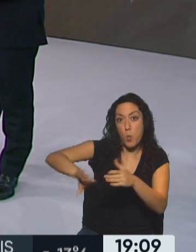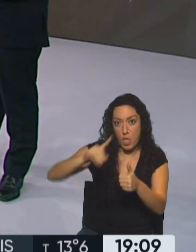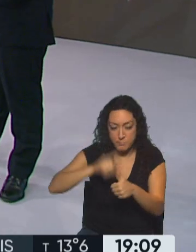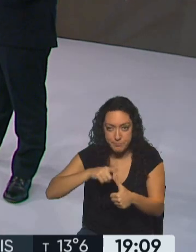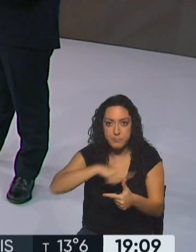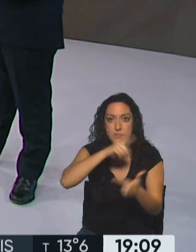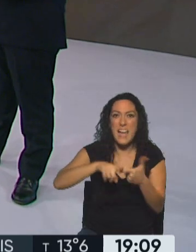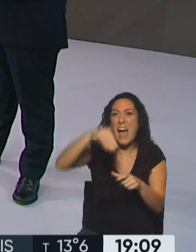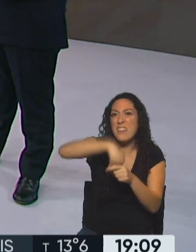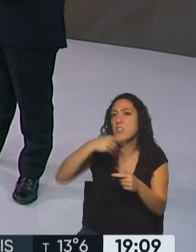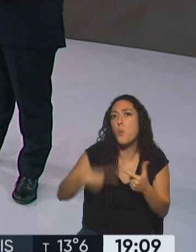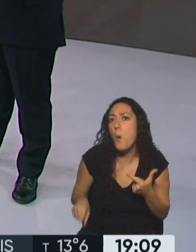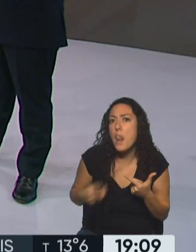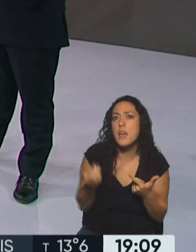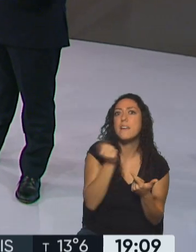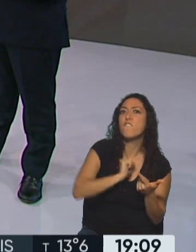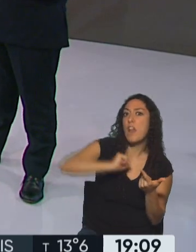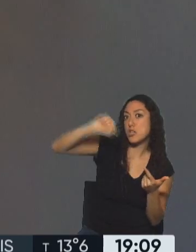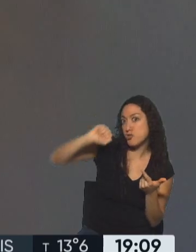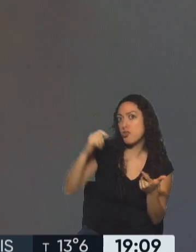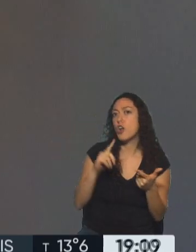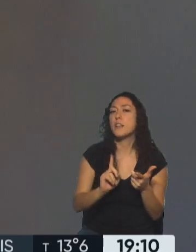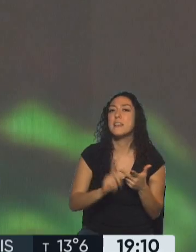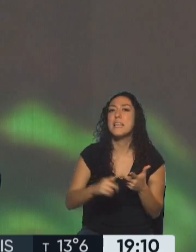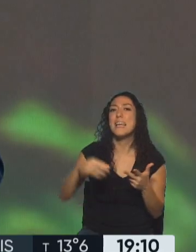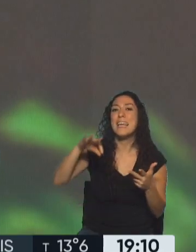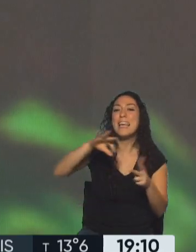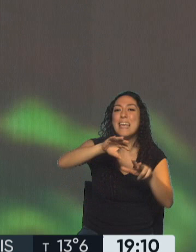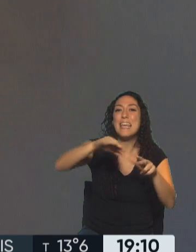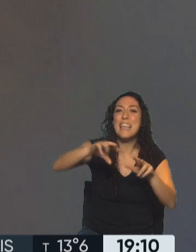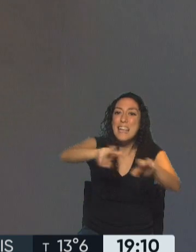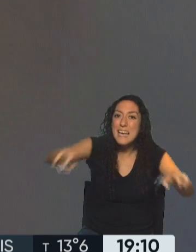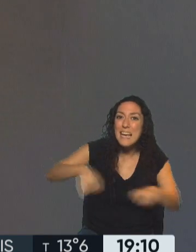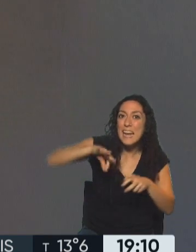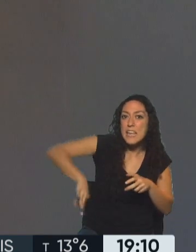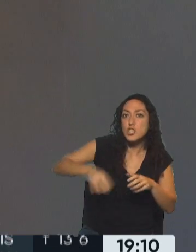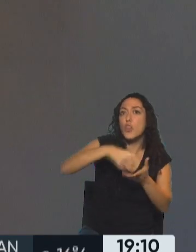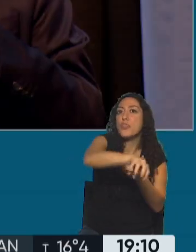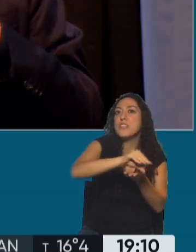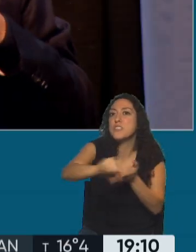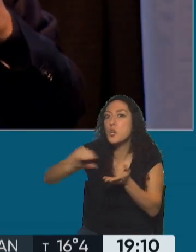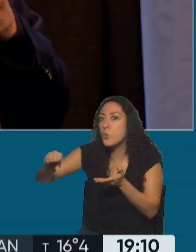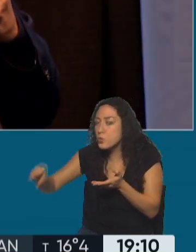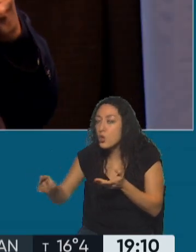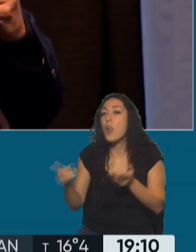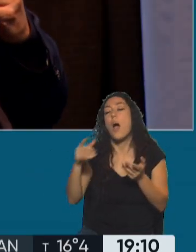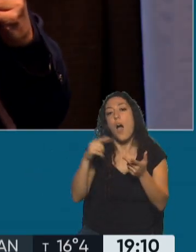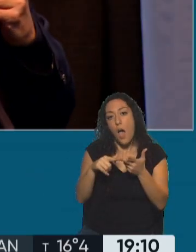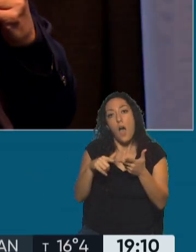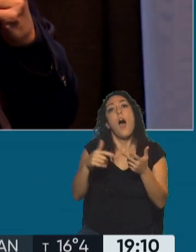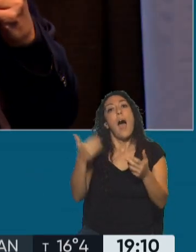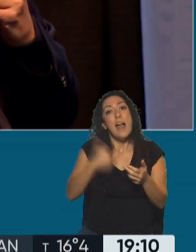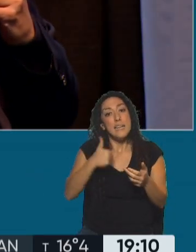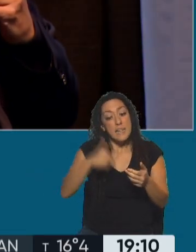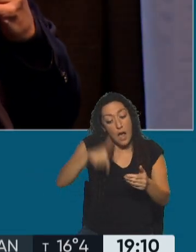frente interno... La inflación. Inflación. Inflación y distribución de ingresos. Nada más y nada menos. Hay que tener en cuenta que hoy la Argentina está